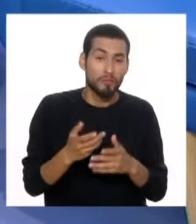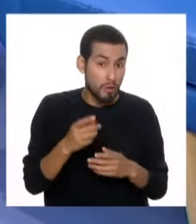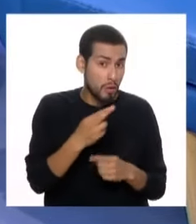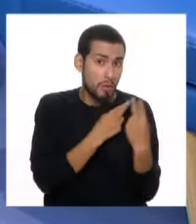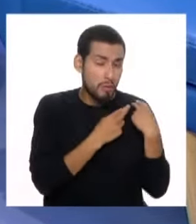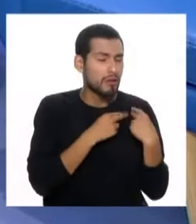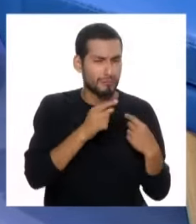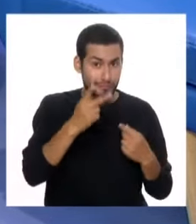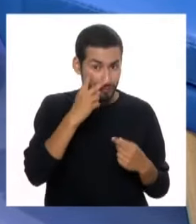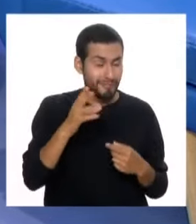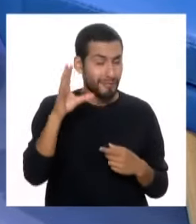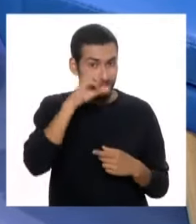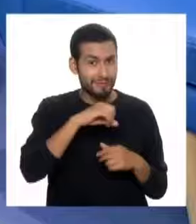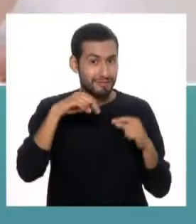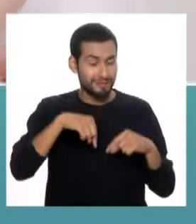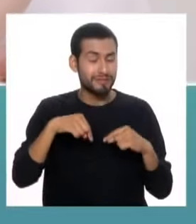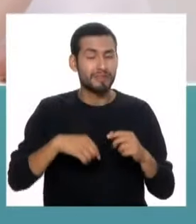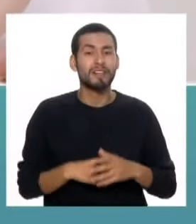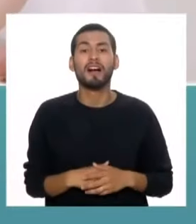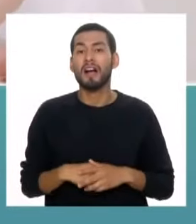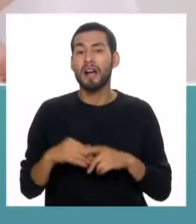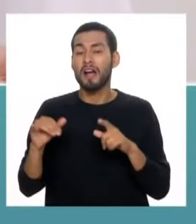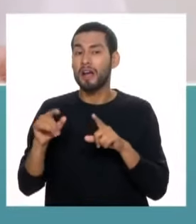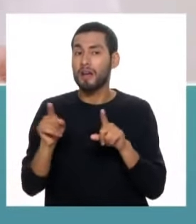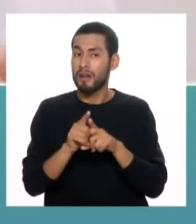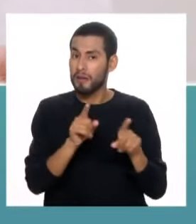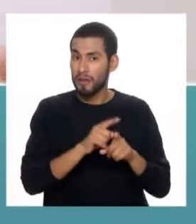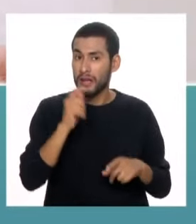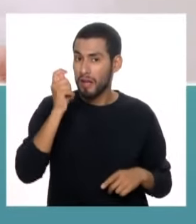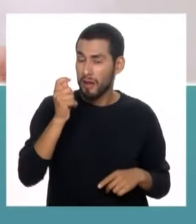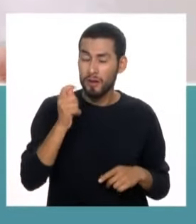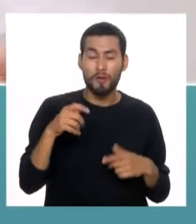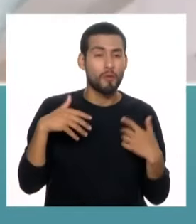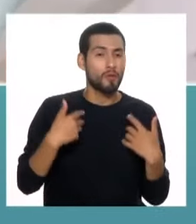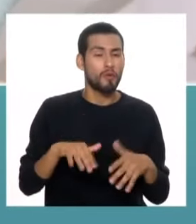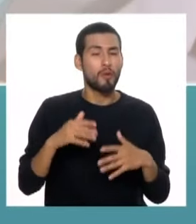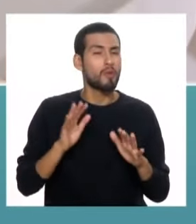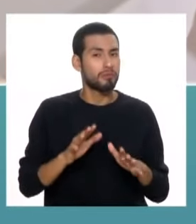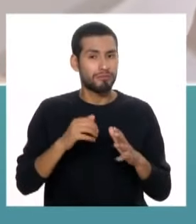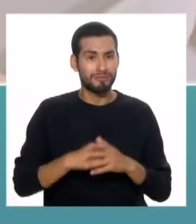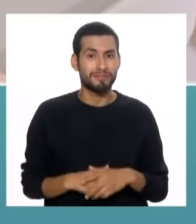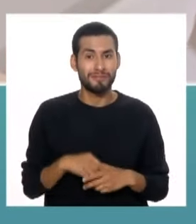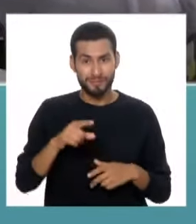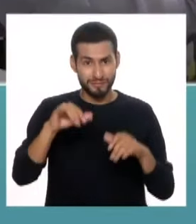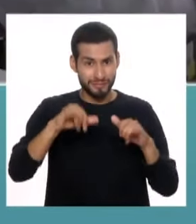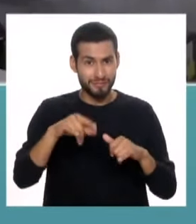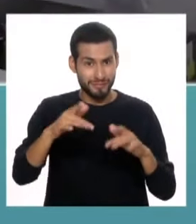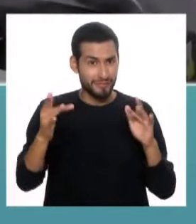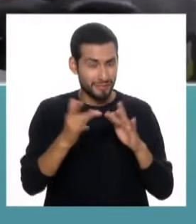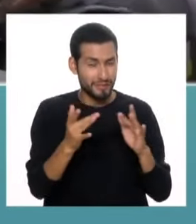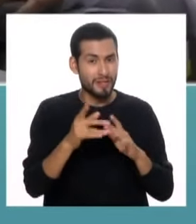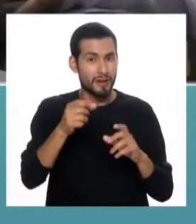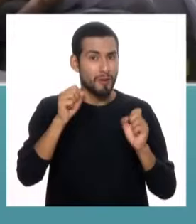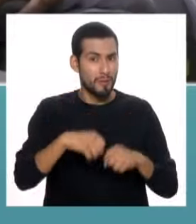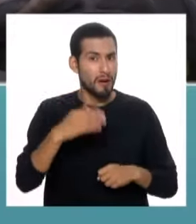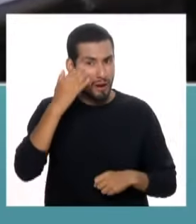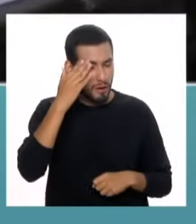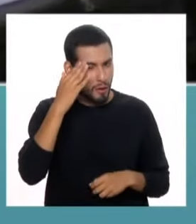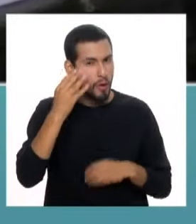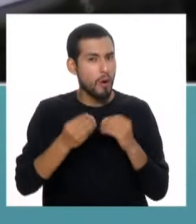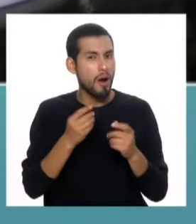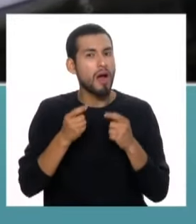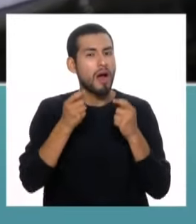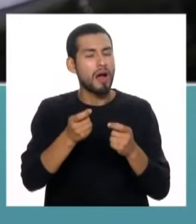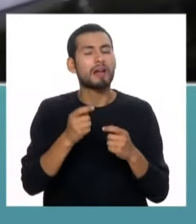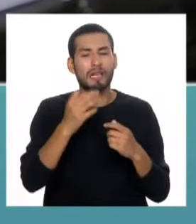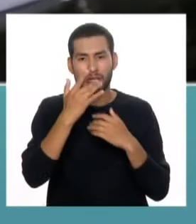la entrevista que vamos a tener y además un testimonio maravilloso. Así que quédense conectados para que sepan cómo donar